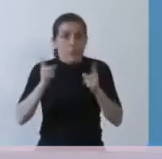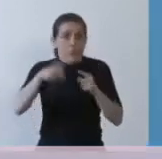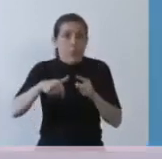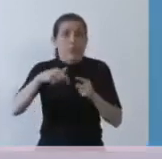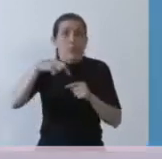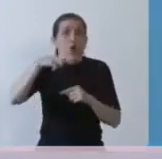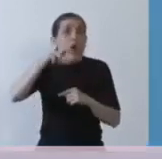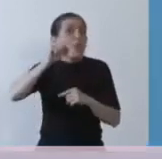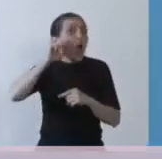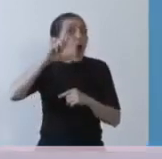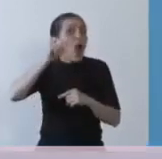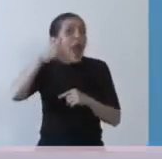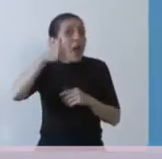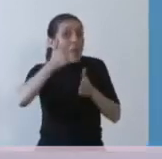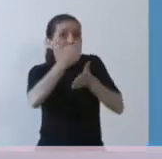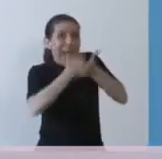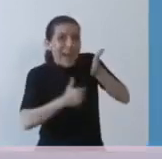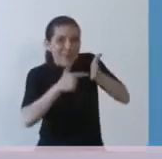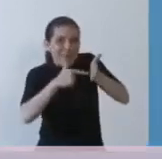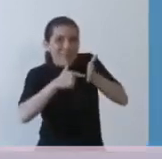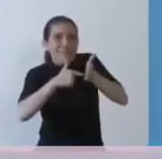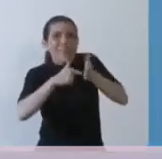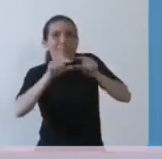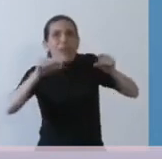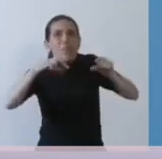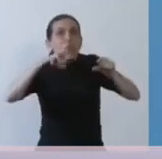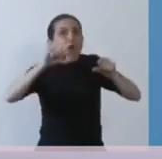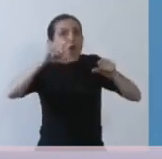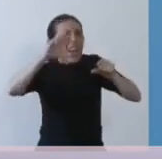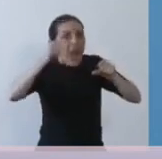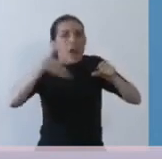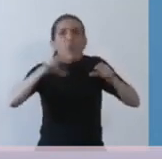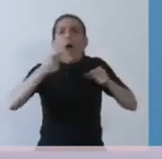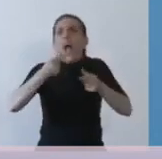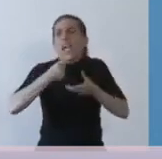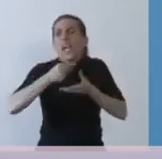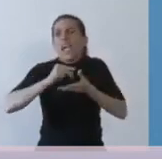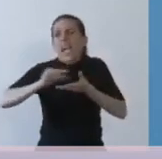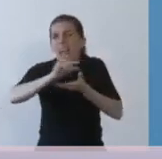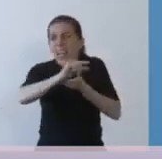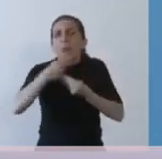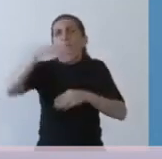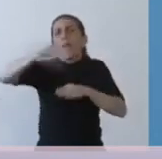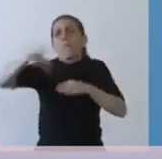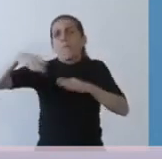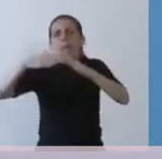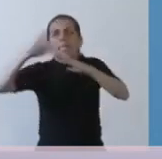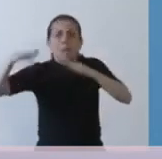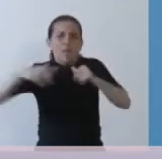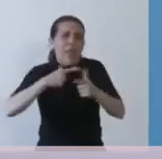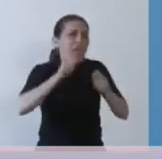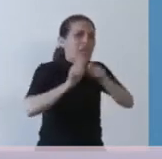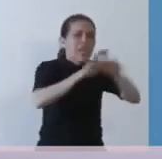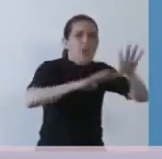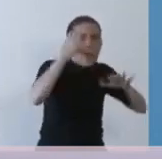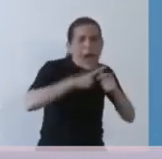programa procrear nuevo va a haber créditos para pintar casas arreglar baños cocinas revocar